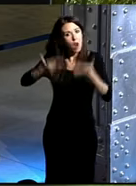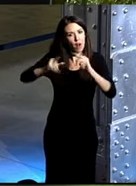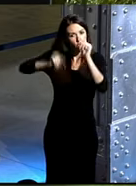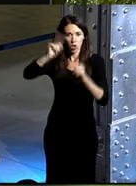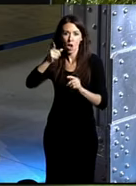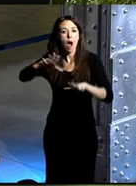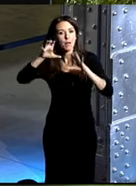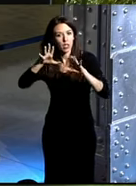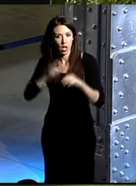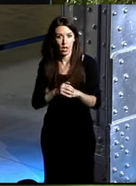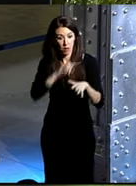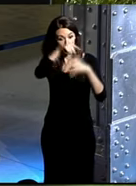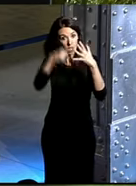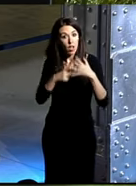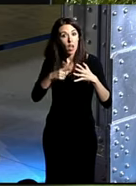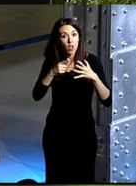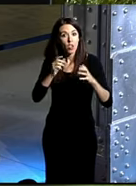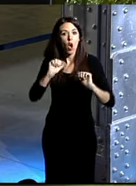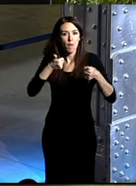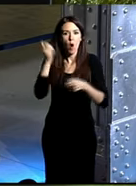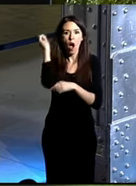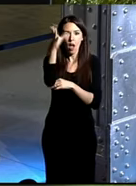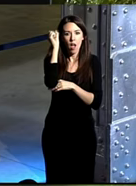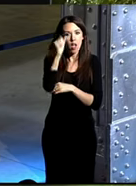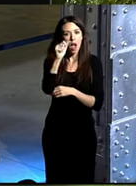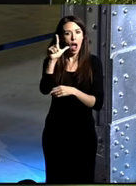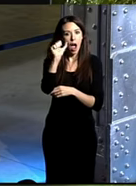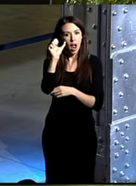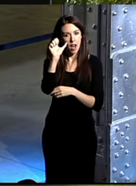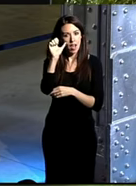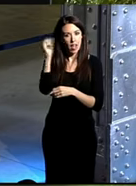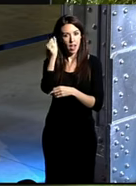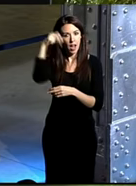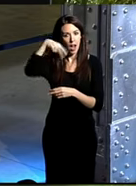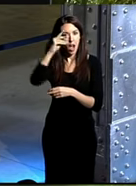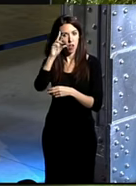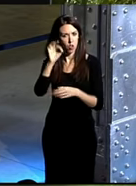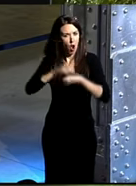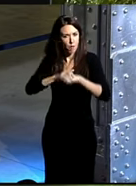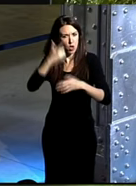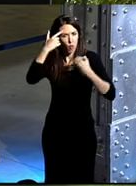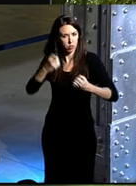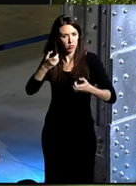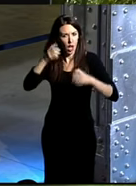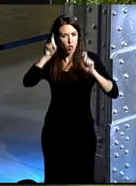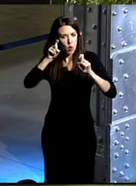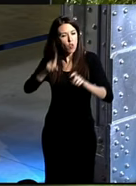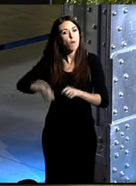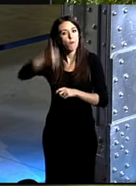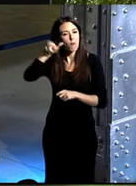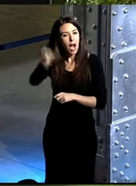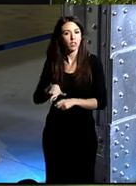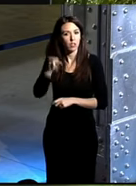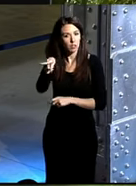tratar estos temas, iniciamos el acto con una conferencia de Alejandro Piscitelli, un querido amigo, un experto en educación y uno de los